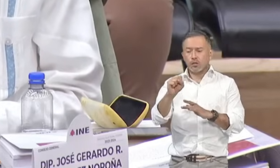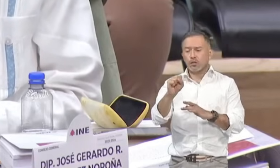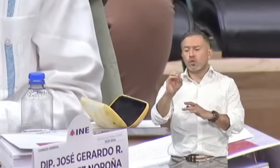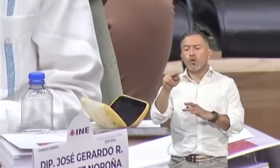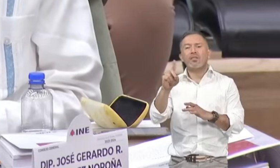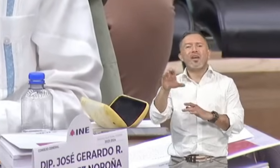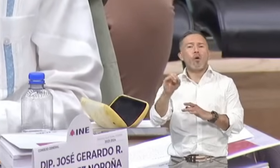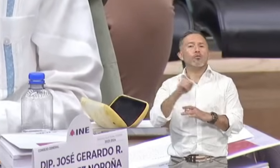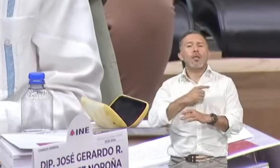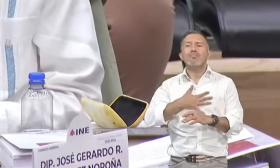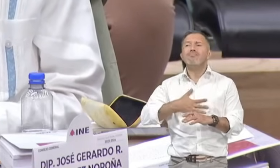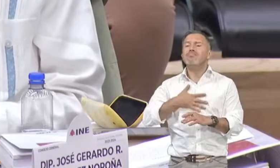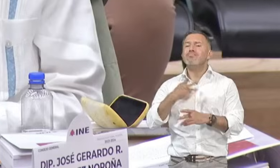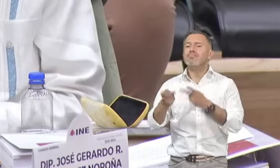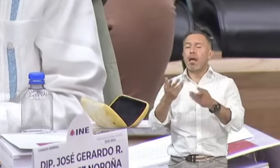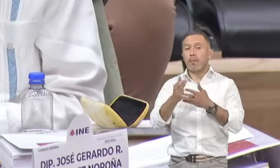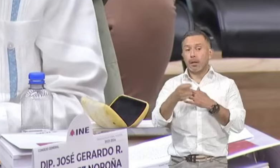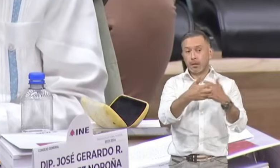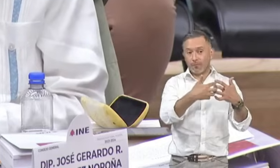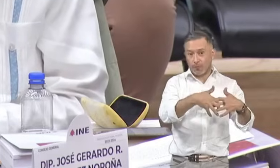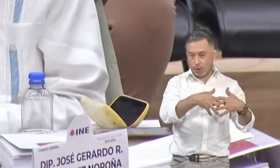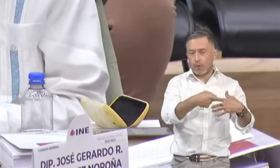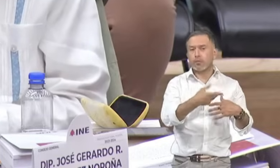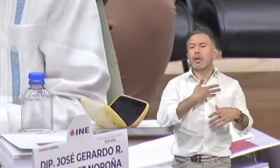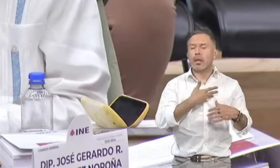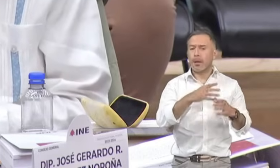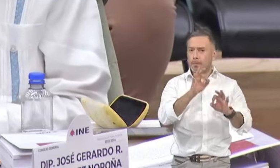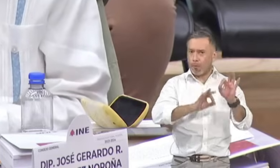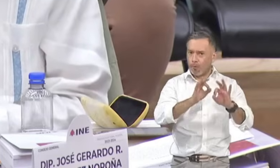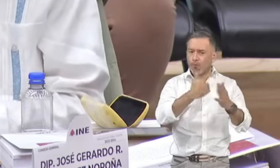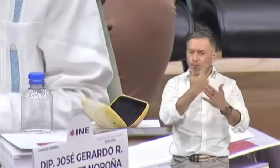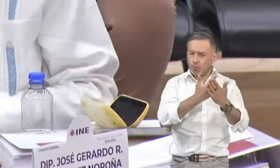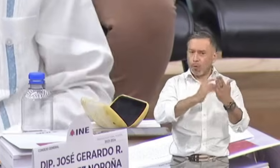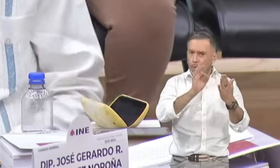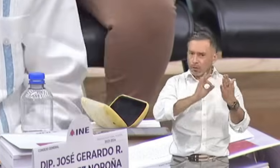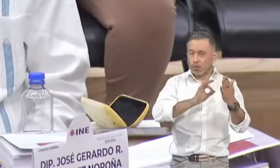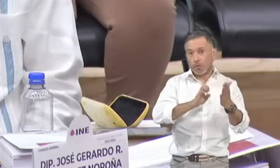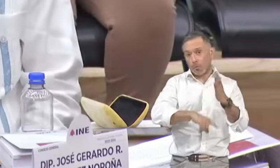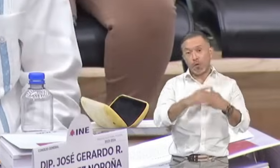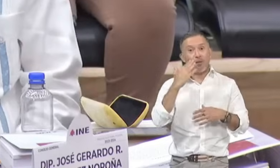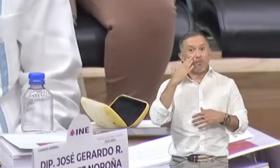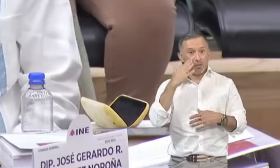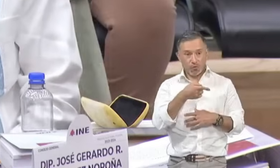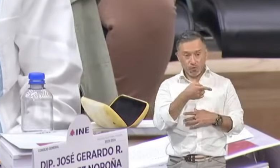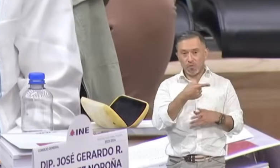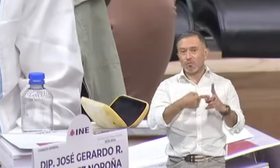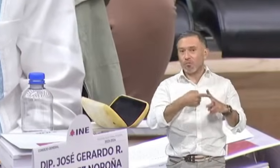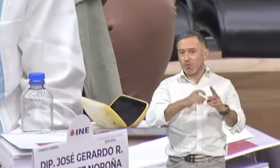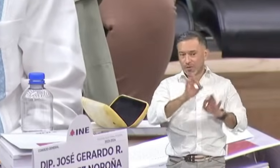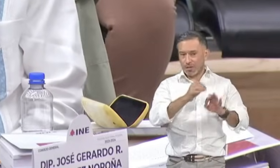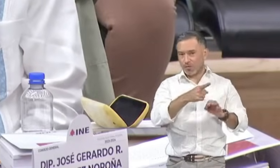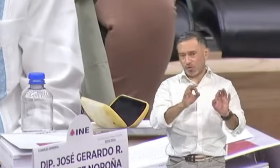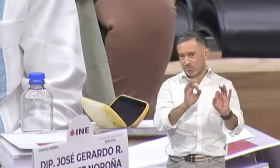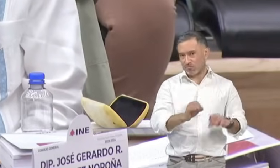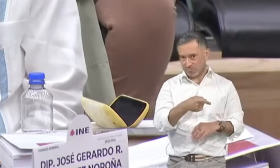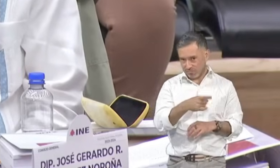algunas casas encuestadoras que realizan con muestreos estadísticos, en Facebook particularmente, mediciones de esta